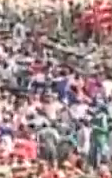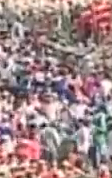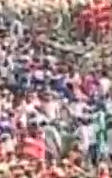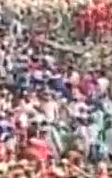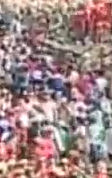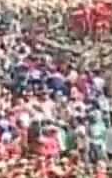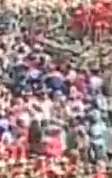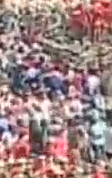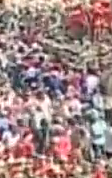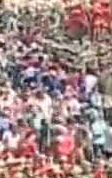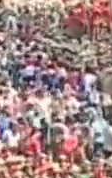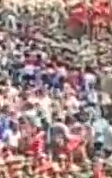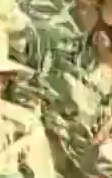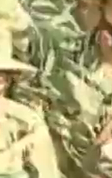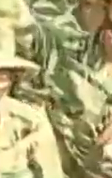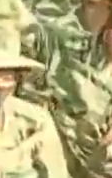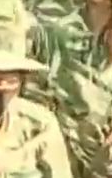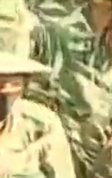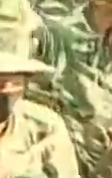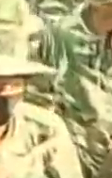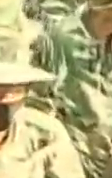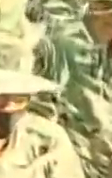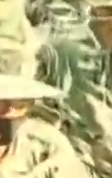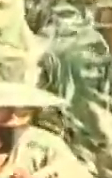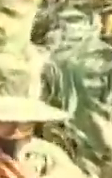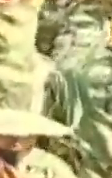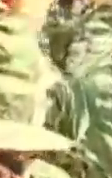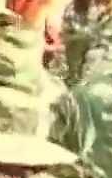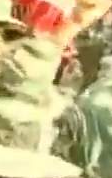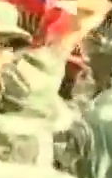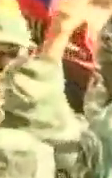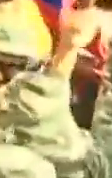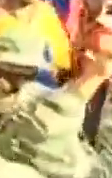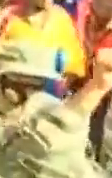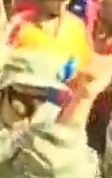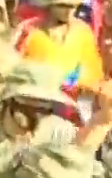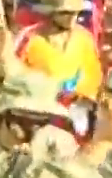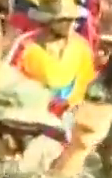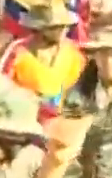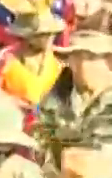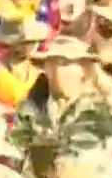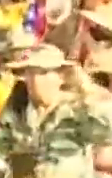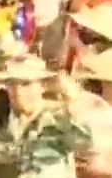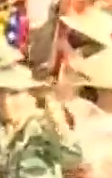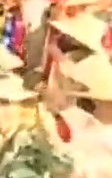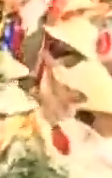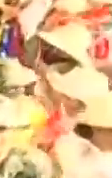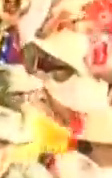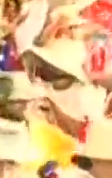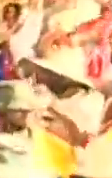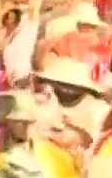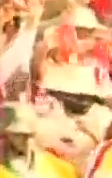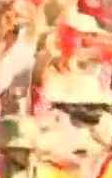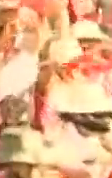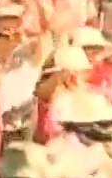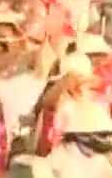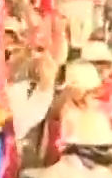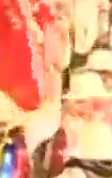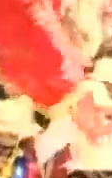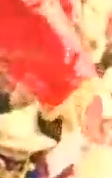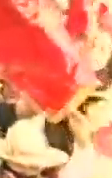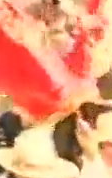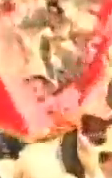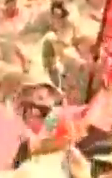milicianos trabajamos con afán. No se equivoquen, imperialistas, que en